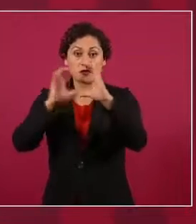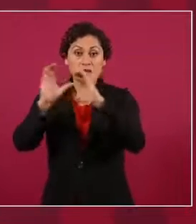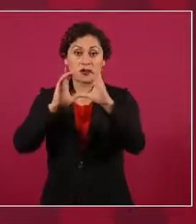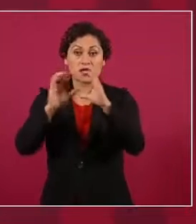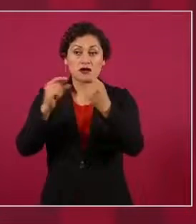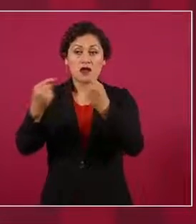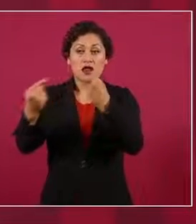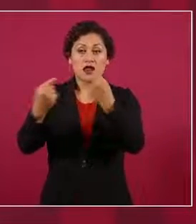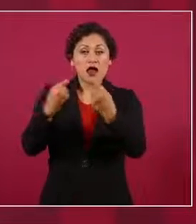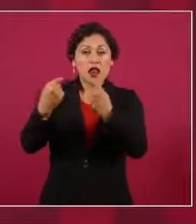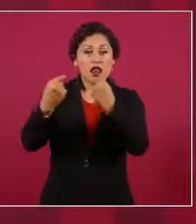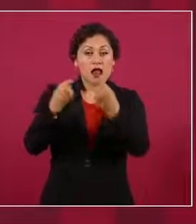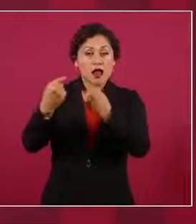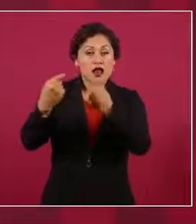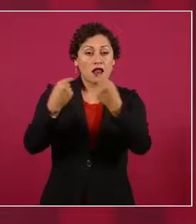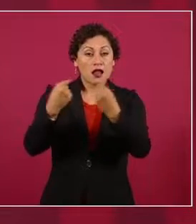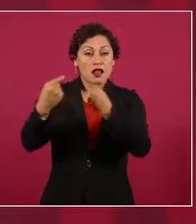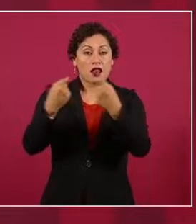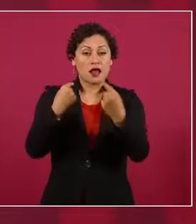y